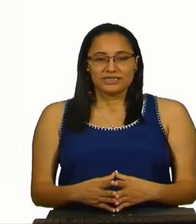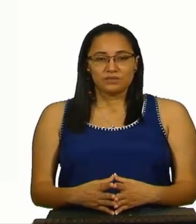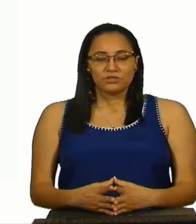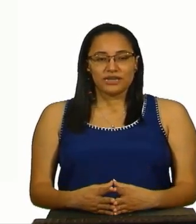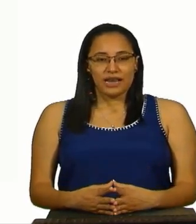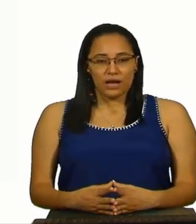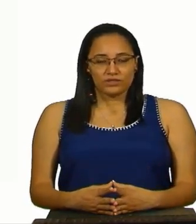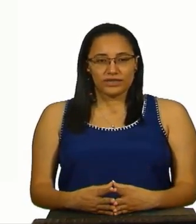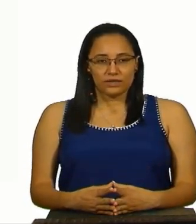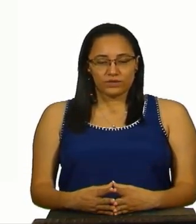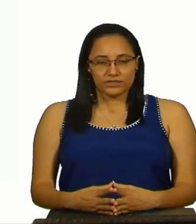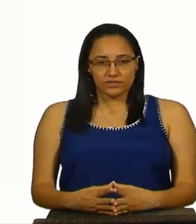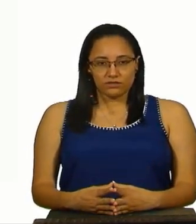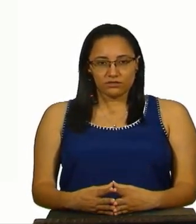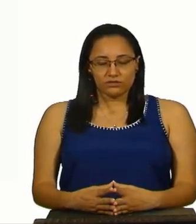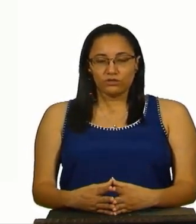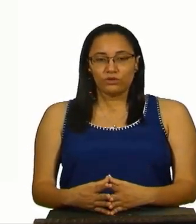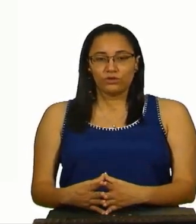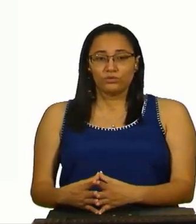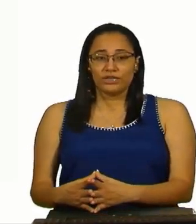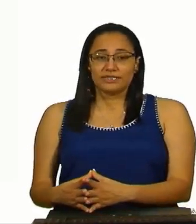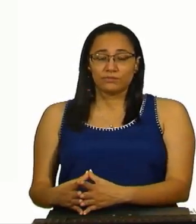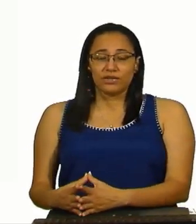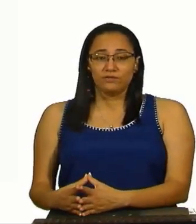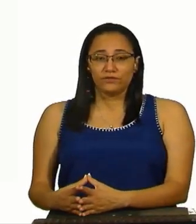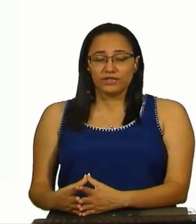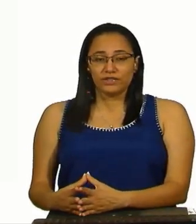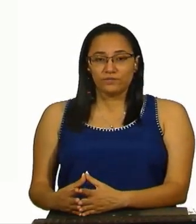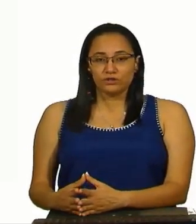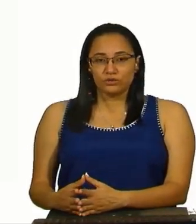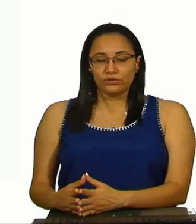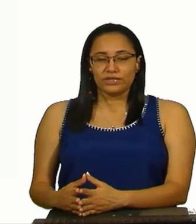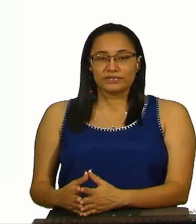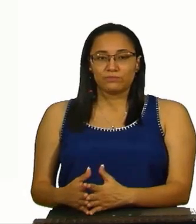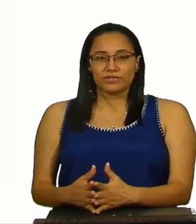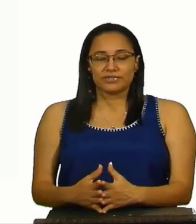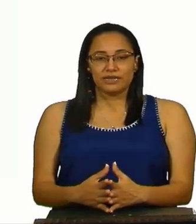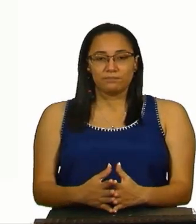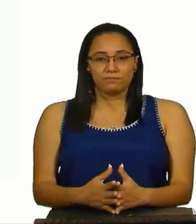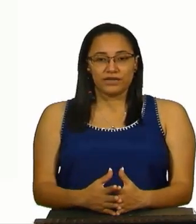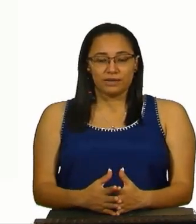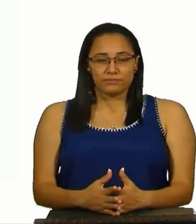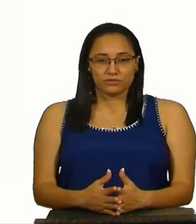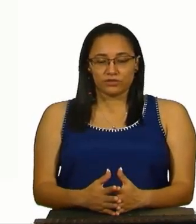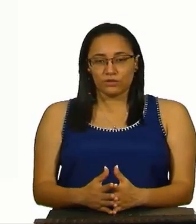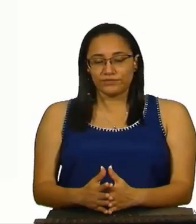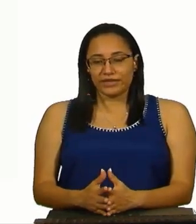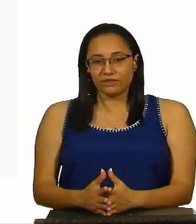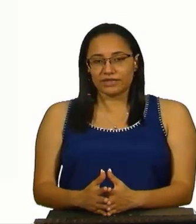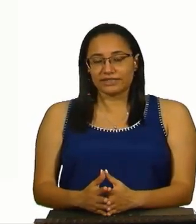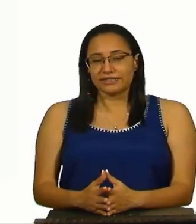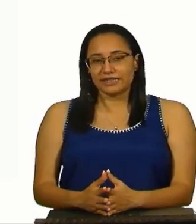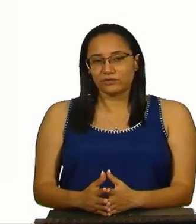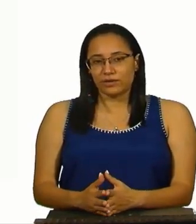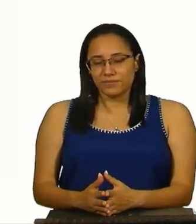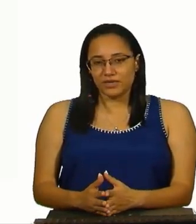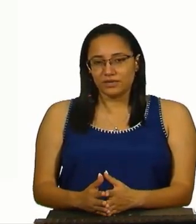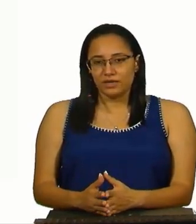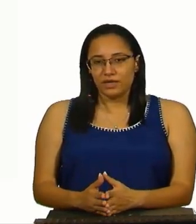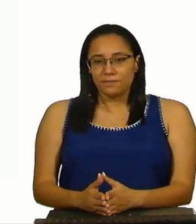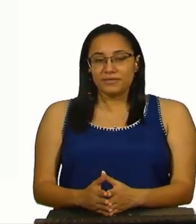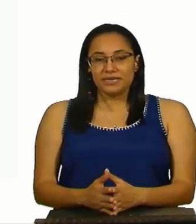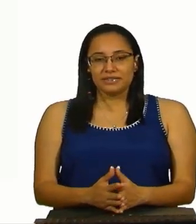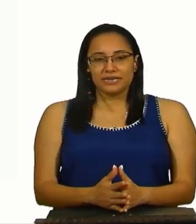cuando utilizamos allow en la oración, no utilizamos el infinitivo to después de la persona o objeto, que en este caso era